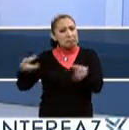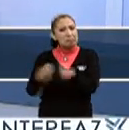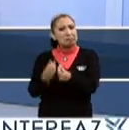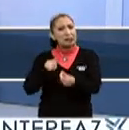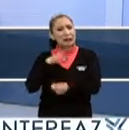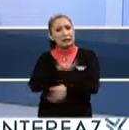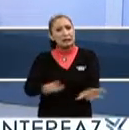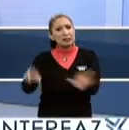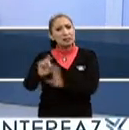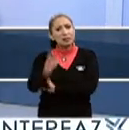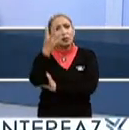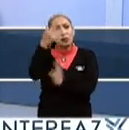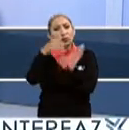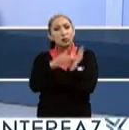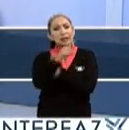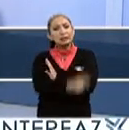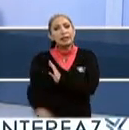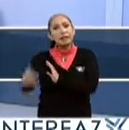de